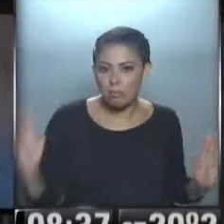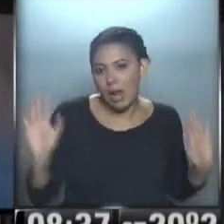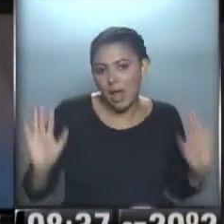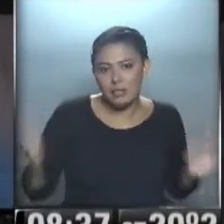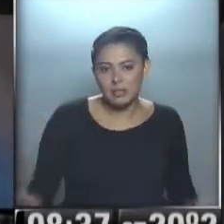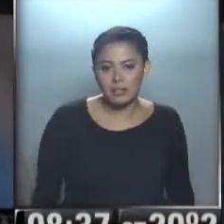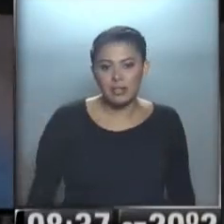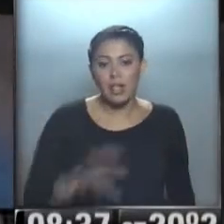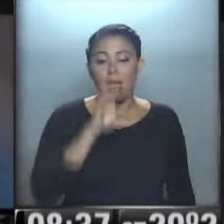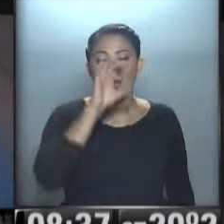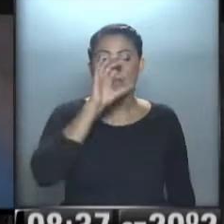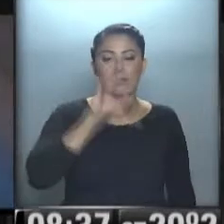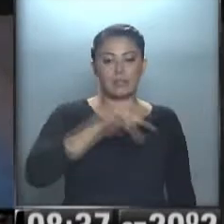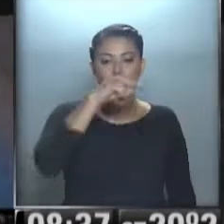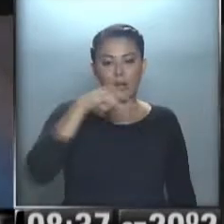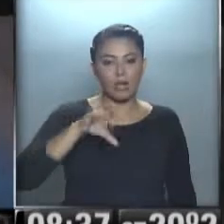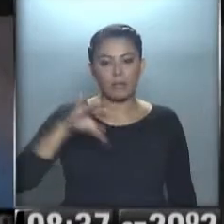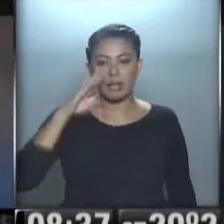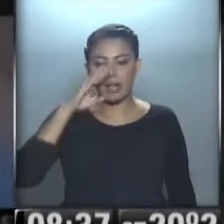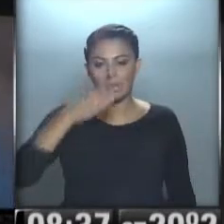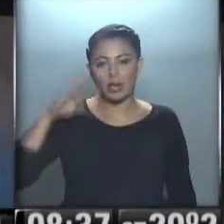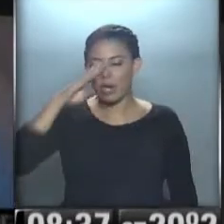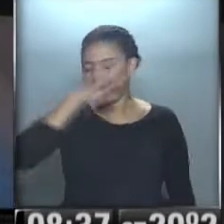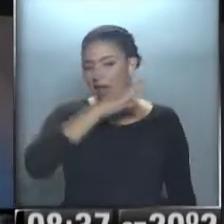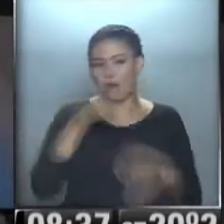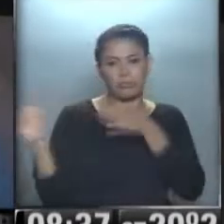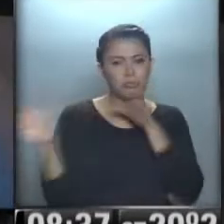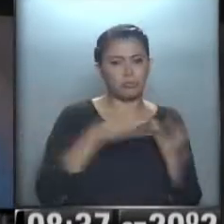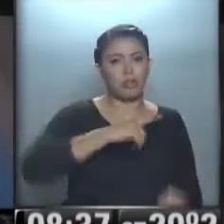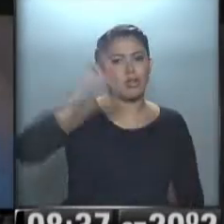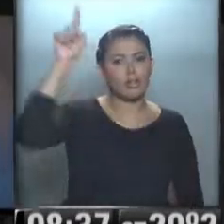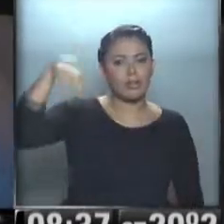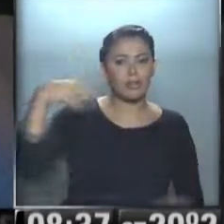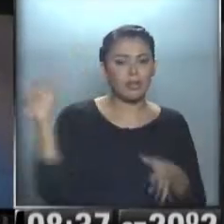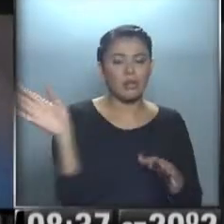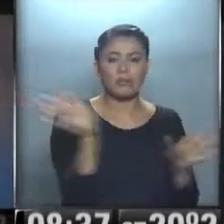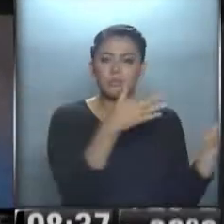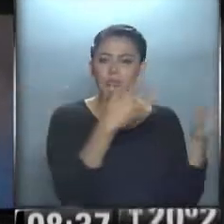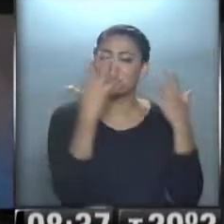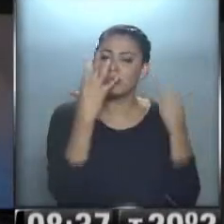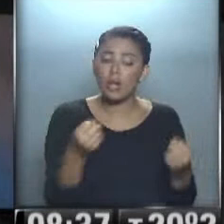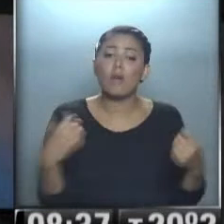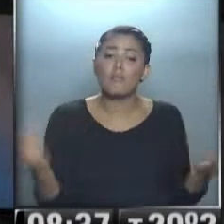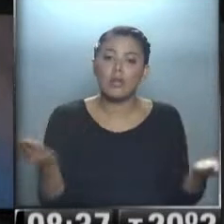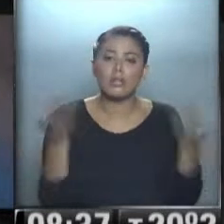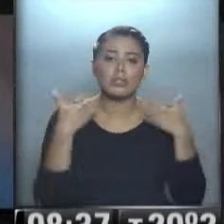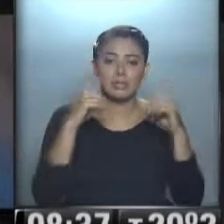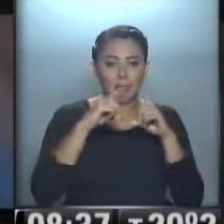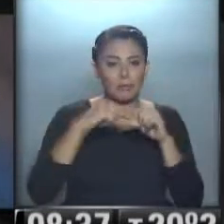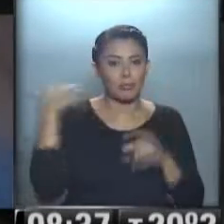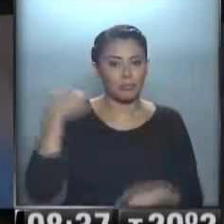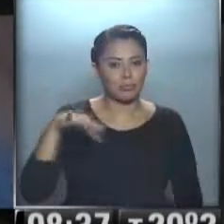ocurrir que en el norte y centro de la patagonia con viento del norte del oeste viento seco se registren marcas muy altas